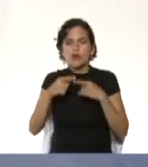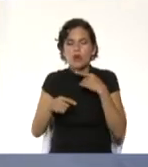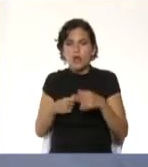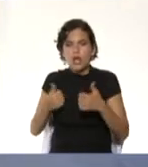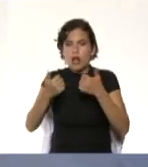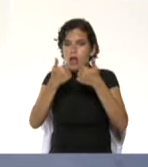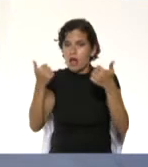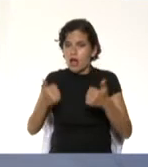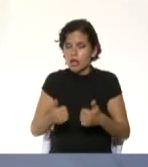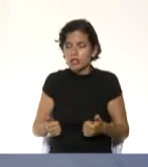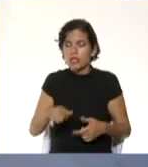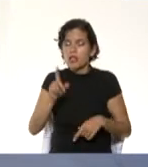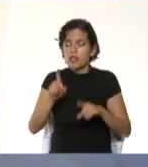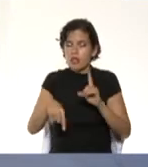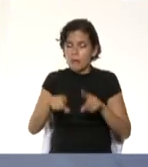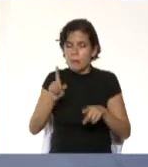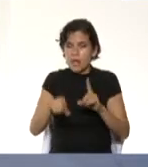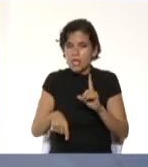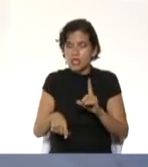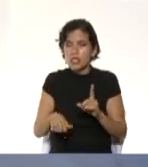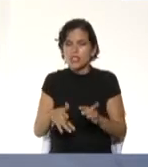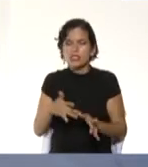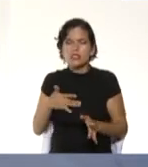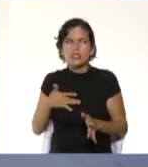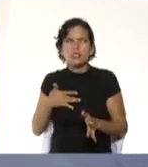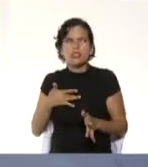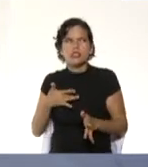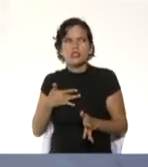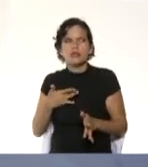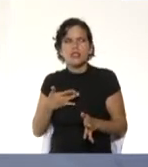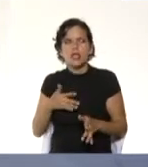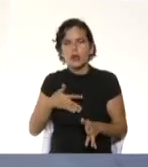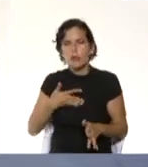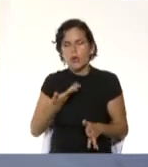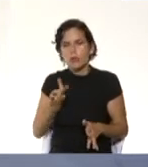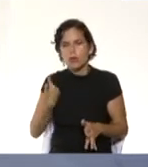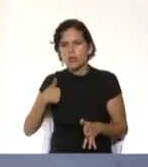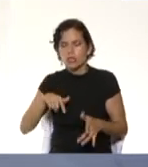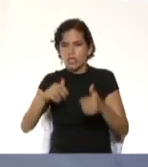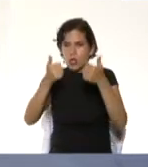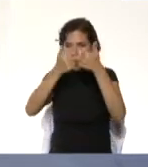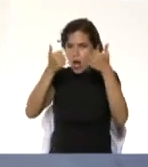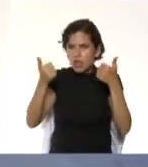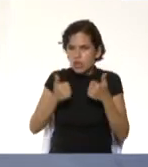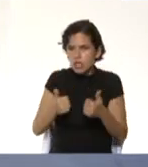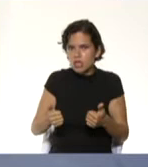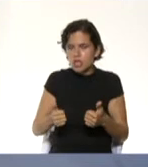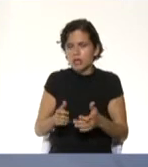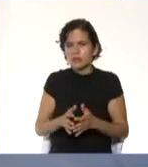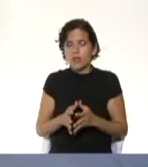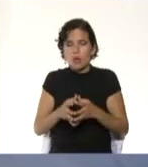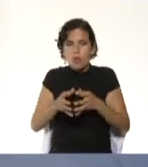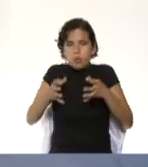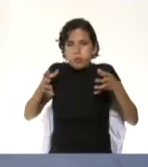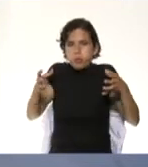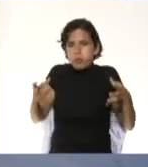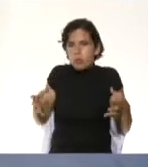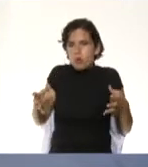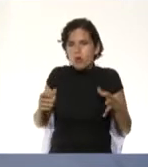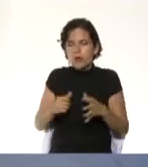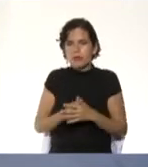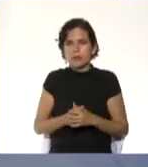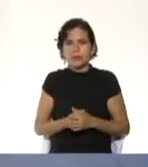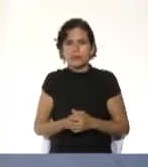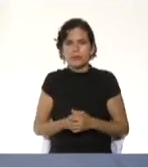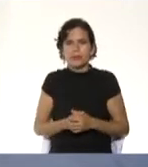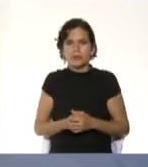y en las artes, ya que de ellos depende esa gran sensibilidad que podemos tener como artistas. El volumen va a